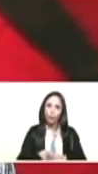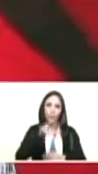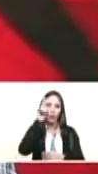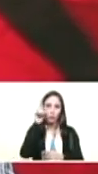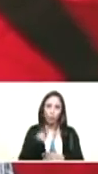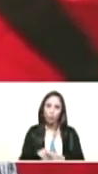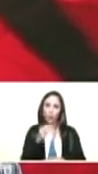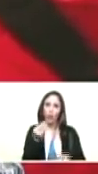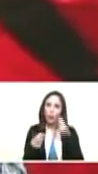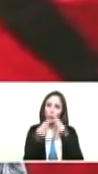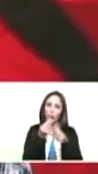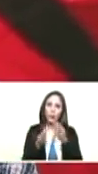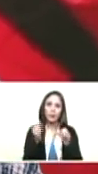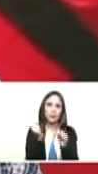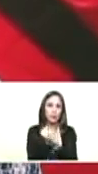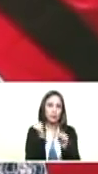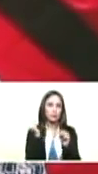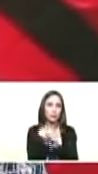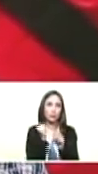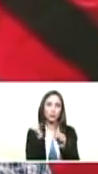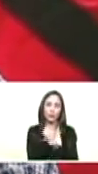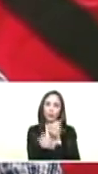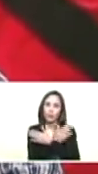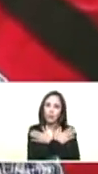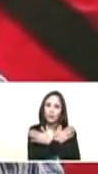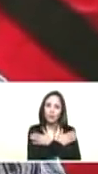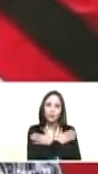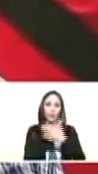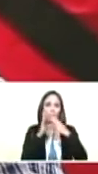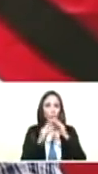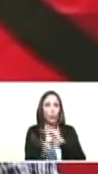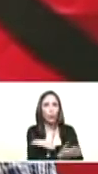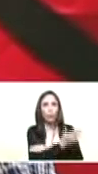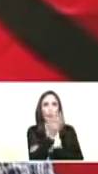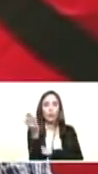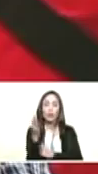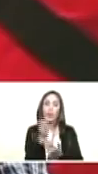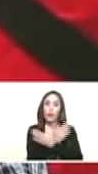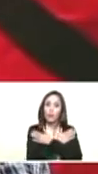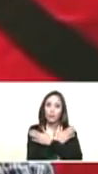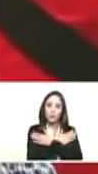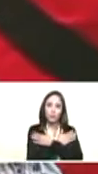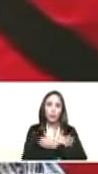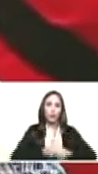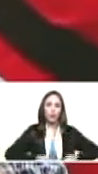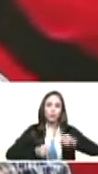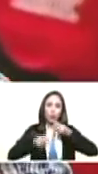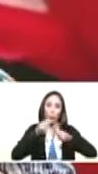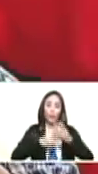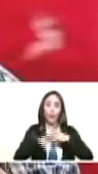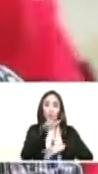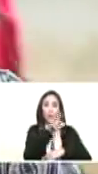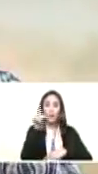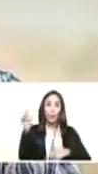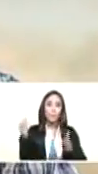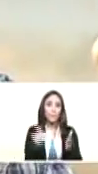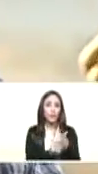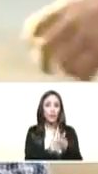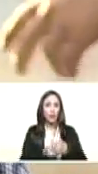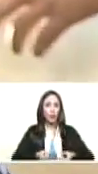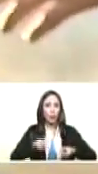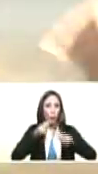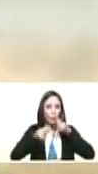comités locales de abastecimiento y producción. Felicitaciones a todos los CLAP de la patria, más de 31 mil CLAP que